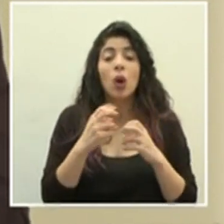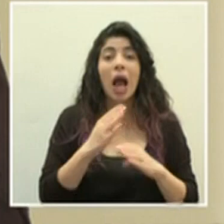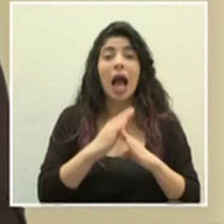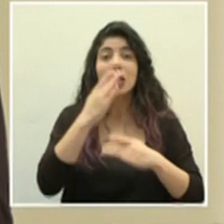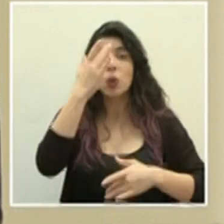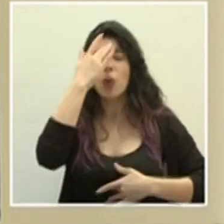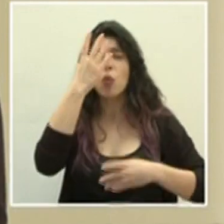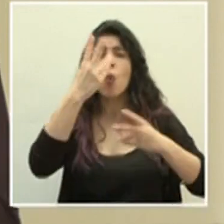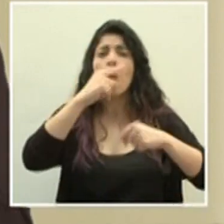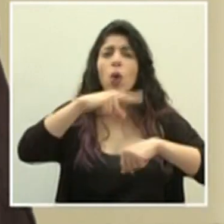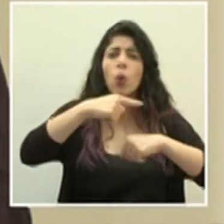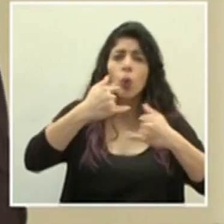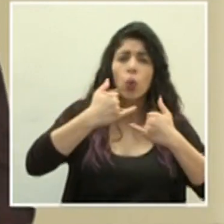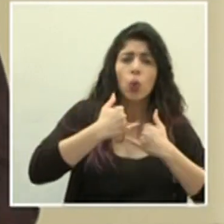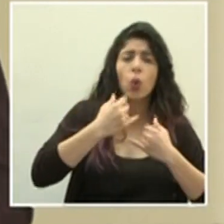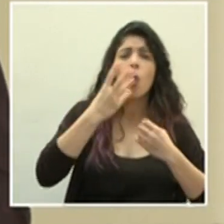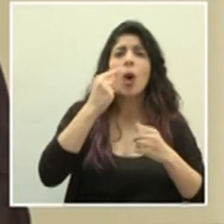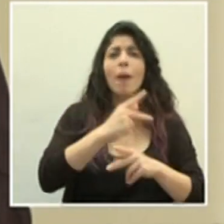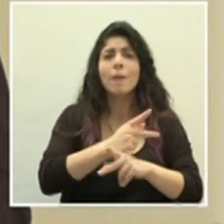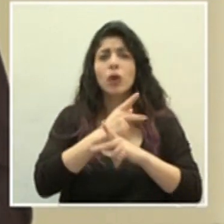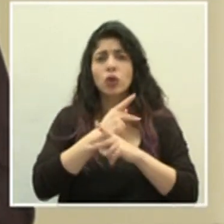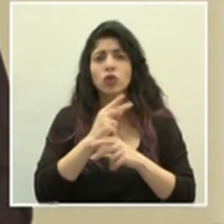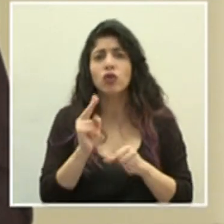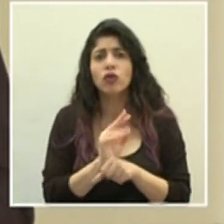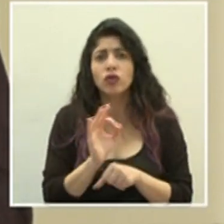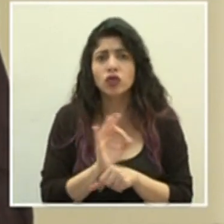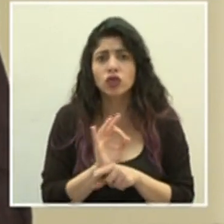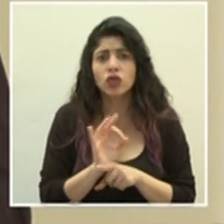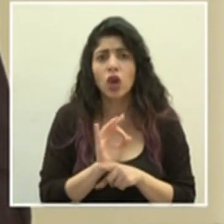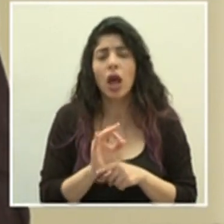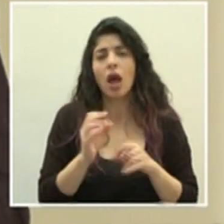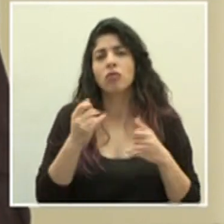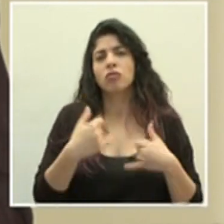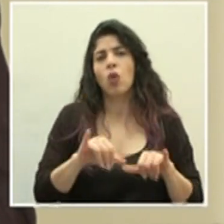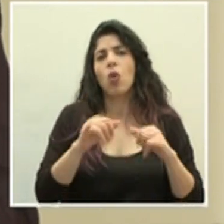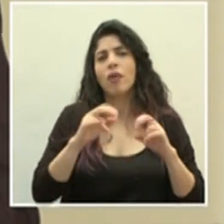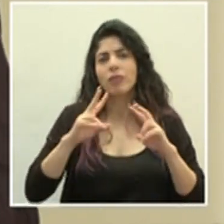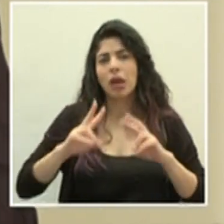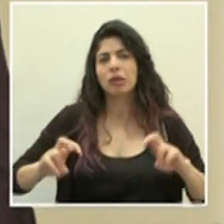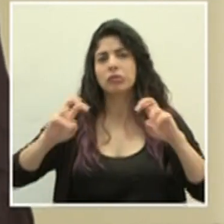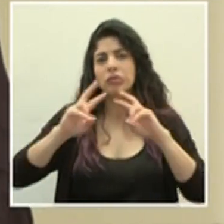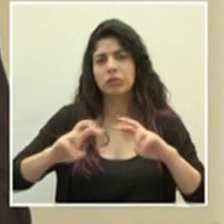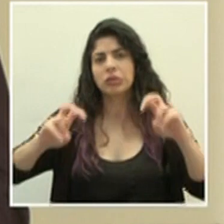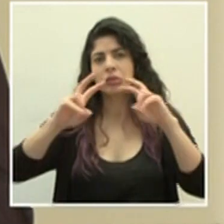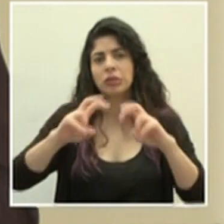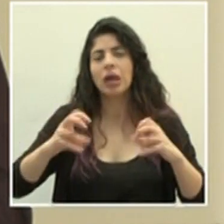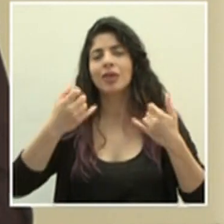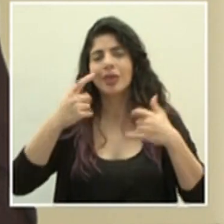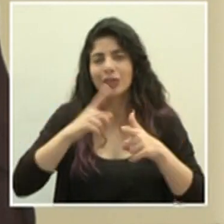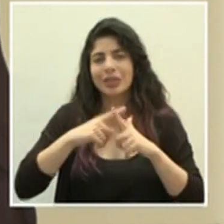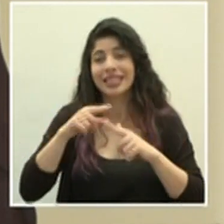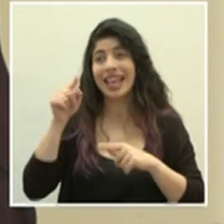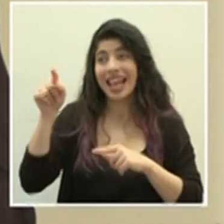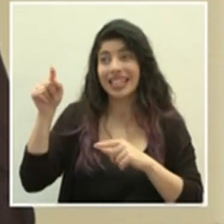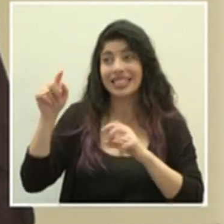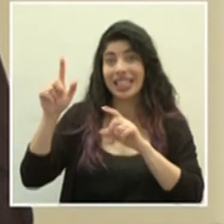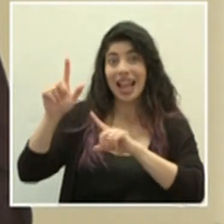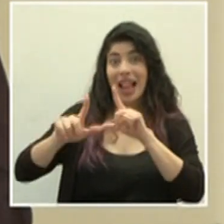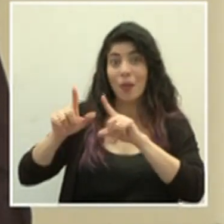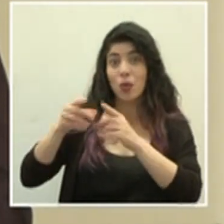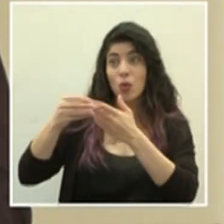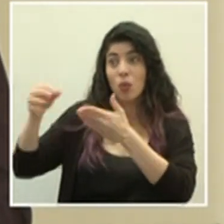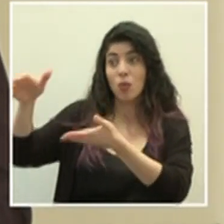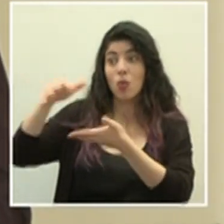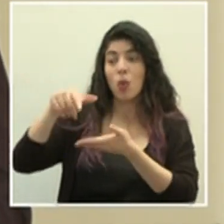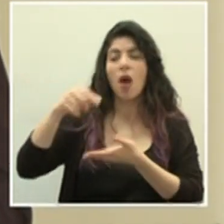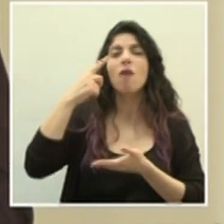puede durar y cuánto puede ser efectiva esa protección todavía están en evolución. Entonces también hay que entender qué tanto esas sirven verdaderamente para